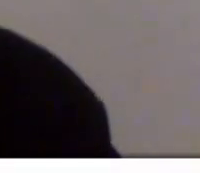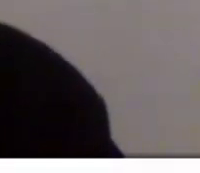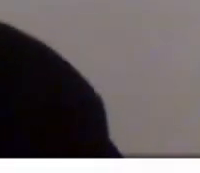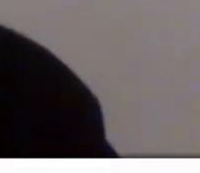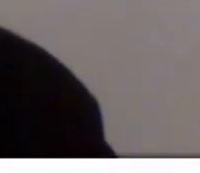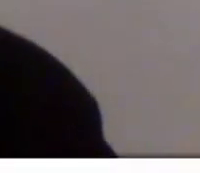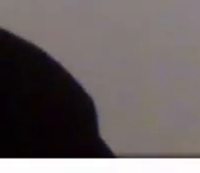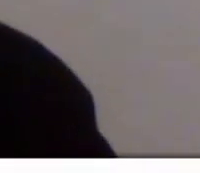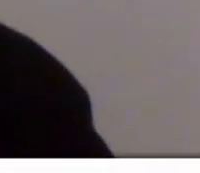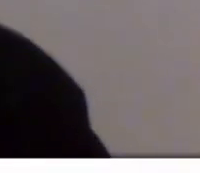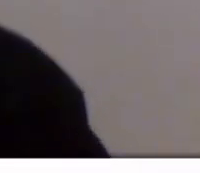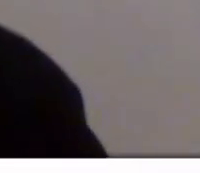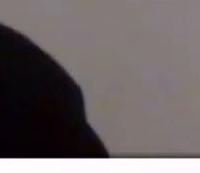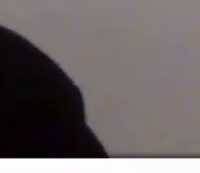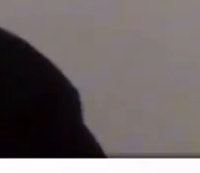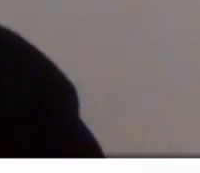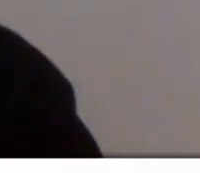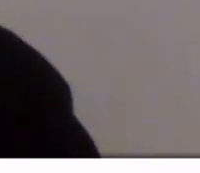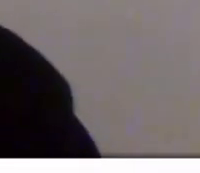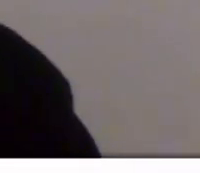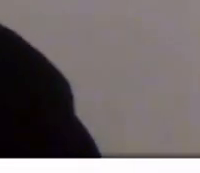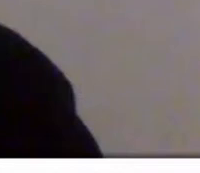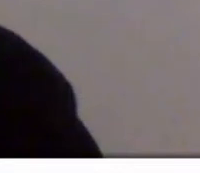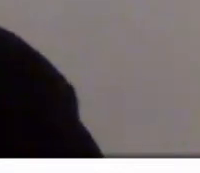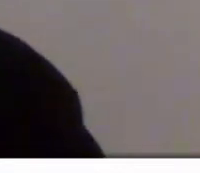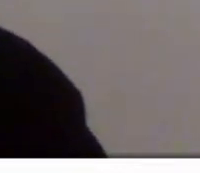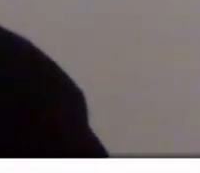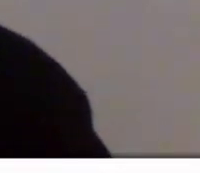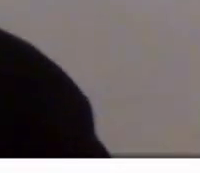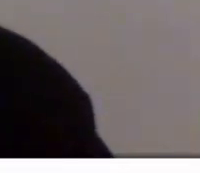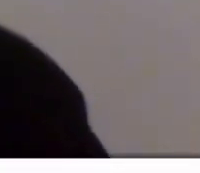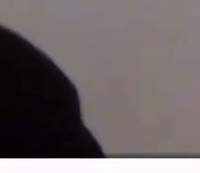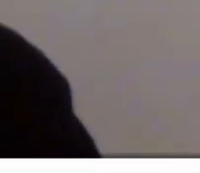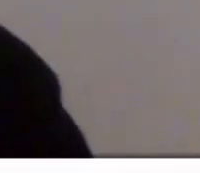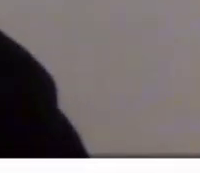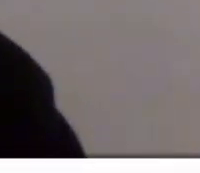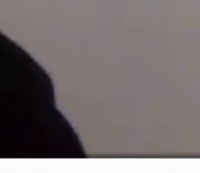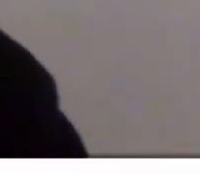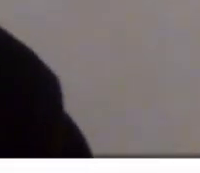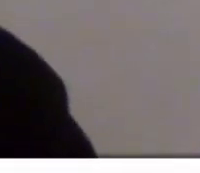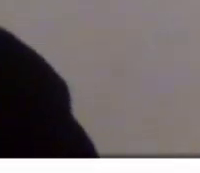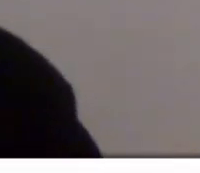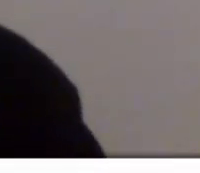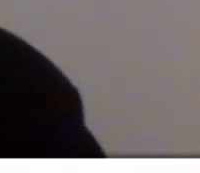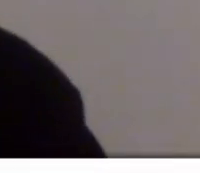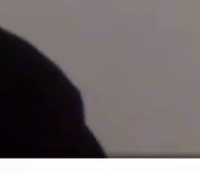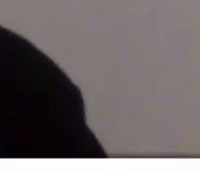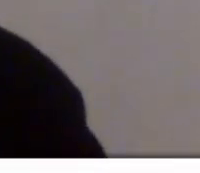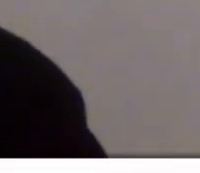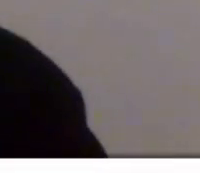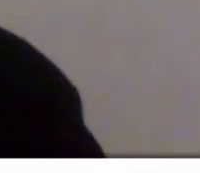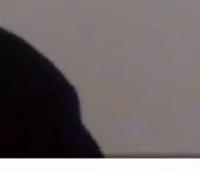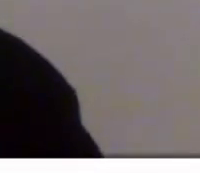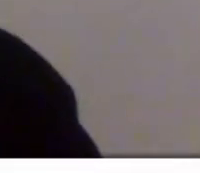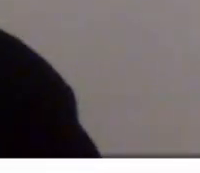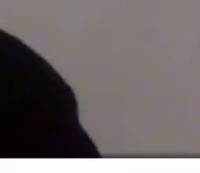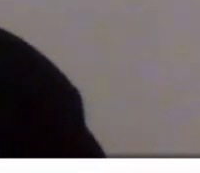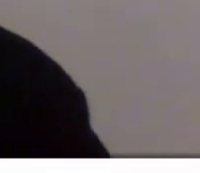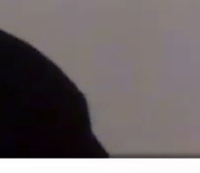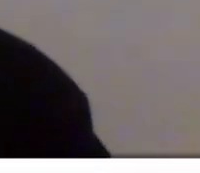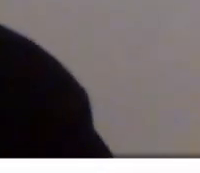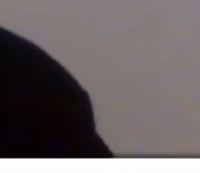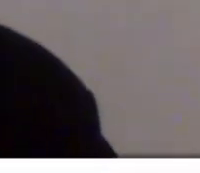que llamamos vida y que generalmente pianta muy antes de tiempo de lo que consideramos preciso para